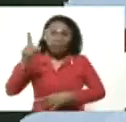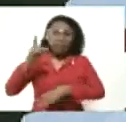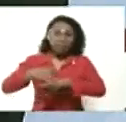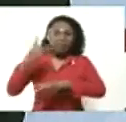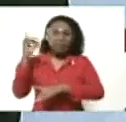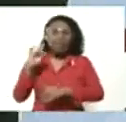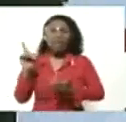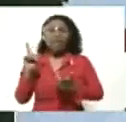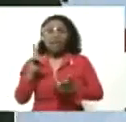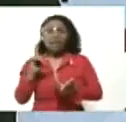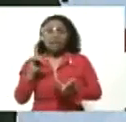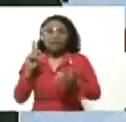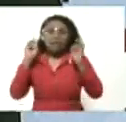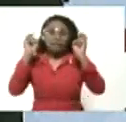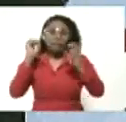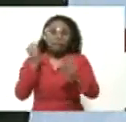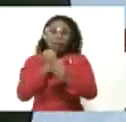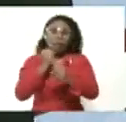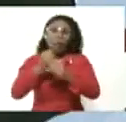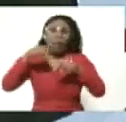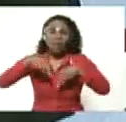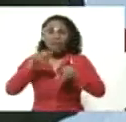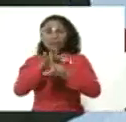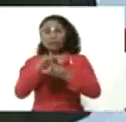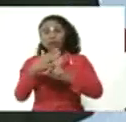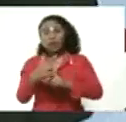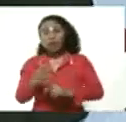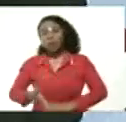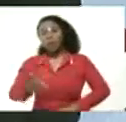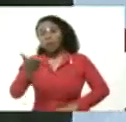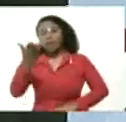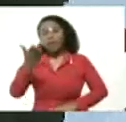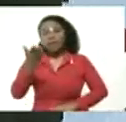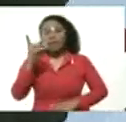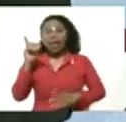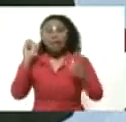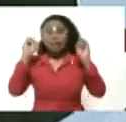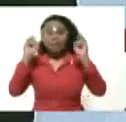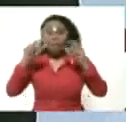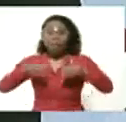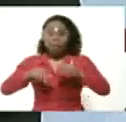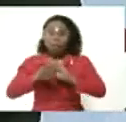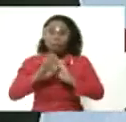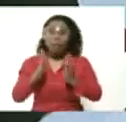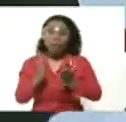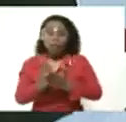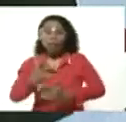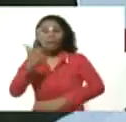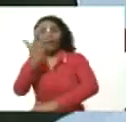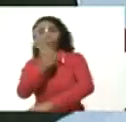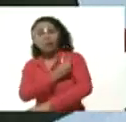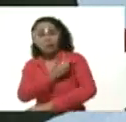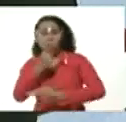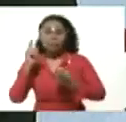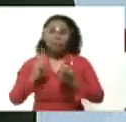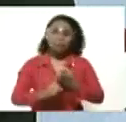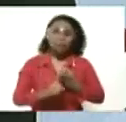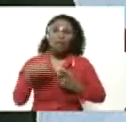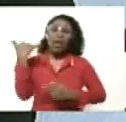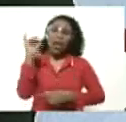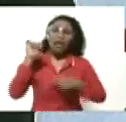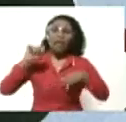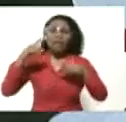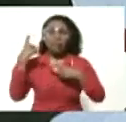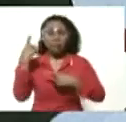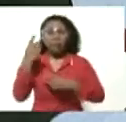trabajo, pero que hoy tiene una situación privilegiada en el conjunto del planeta en cuanto a vacunación, que tiene la ventaja